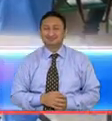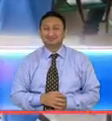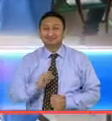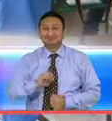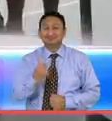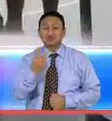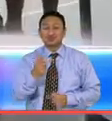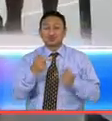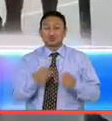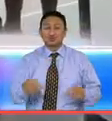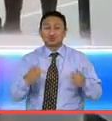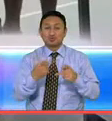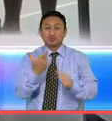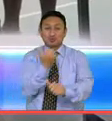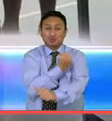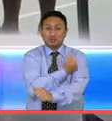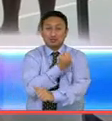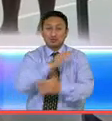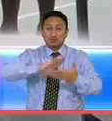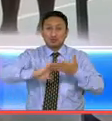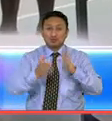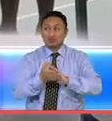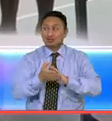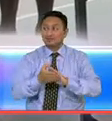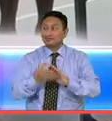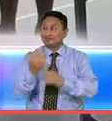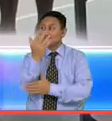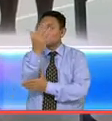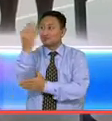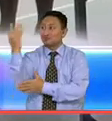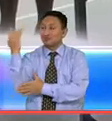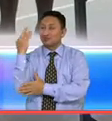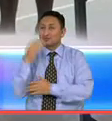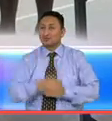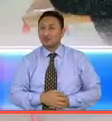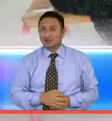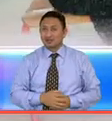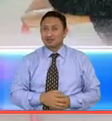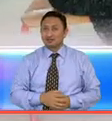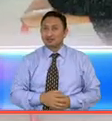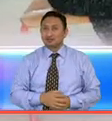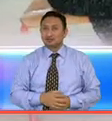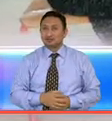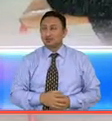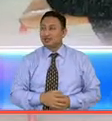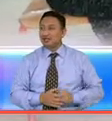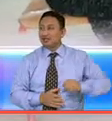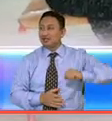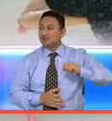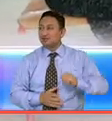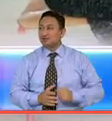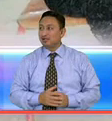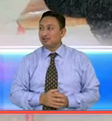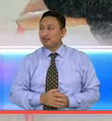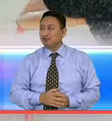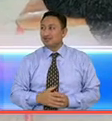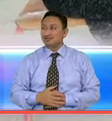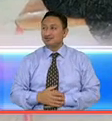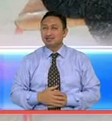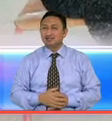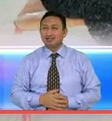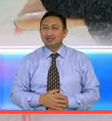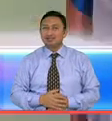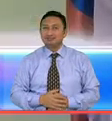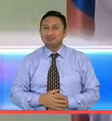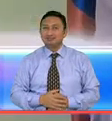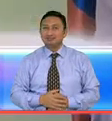vacunación, interviniendo varias comunidades selva adentro, el objetivo el mismo, inocular a la población indígena en comunidades muy